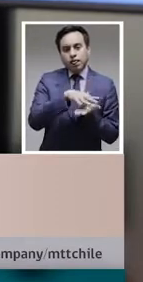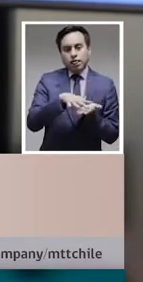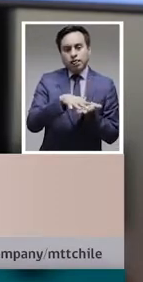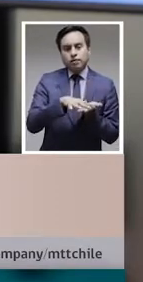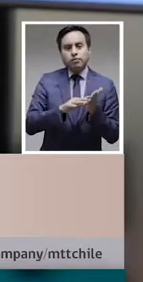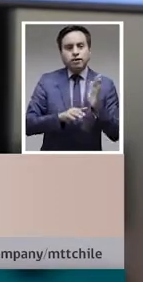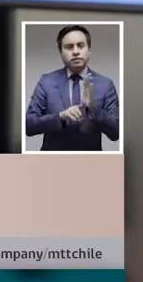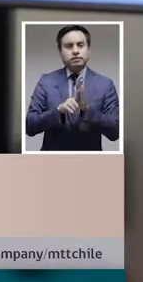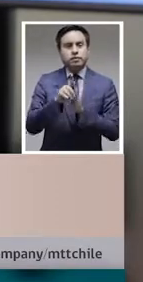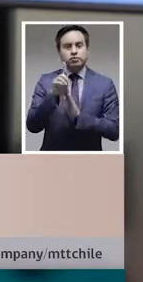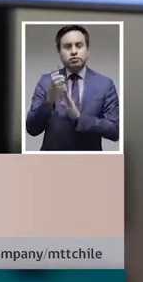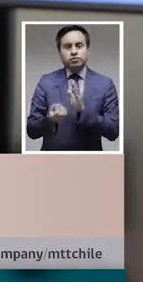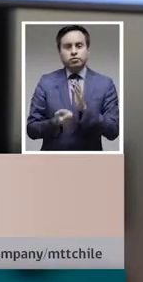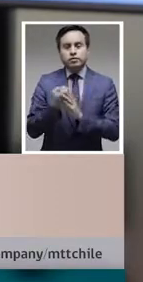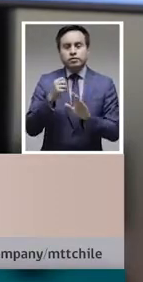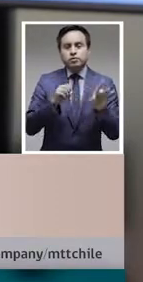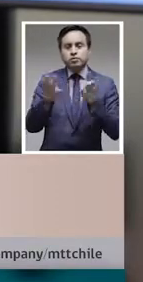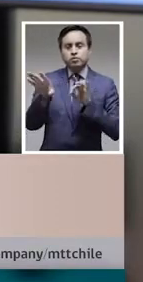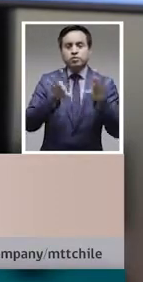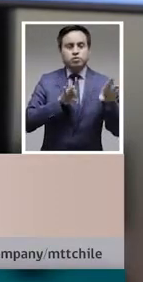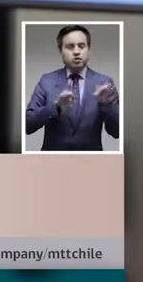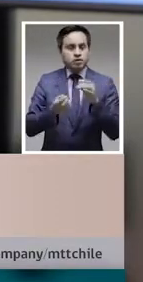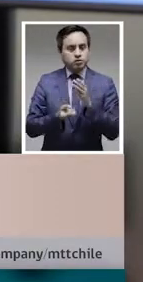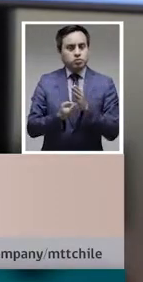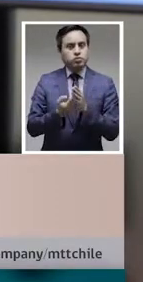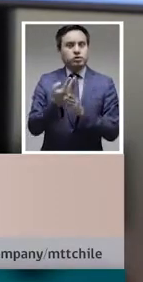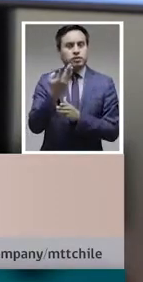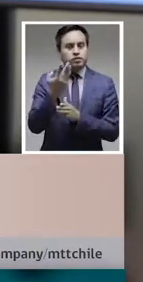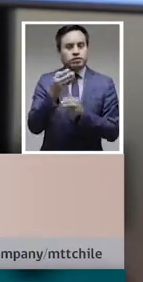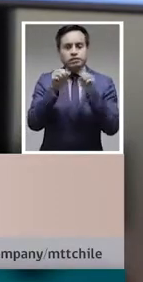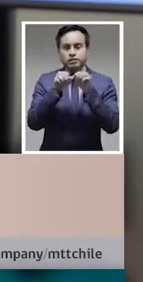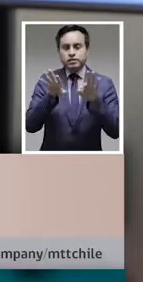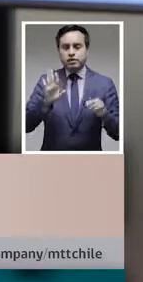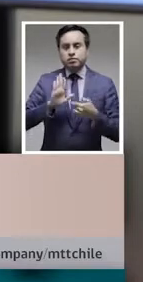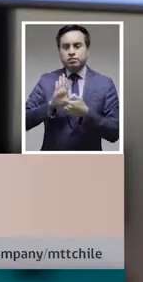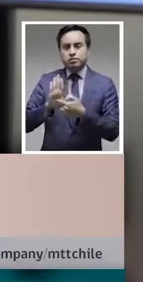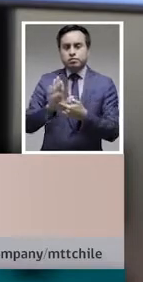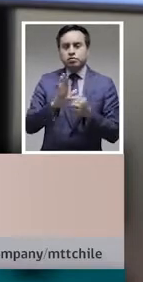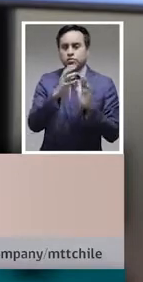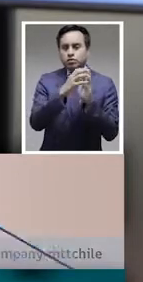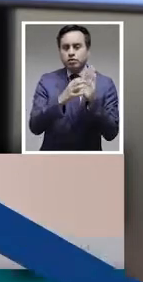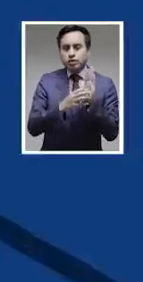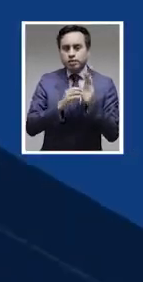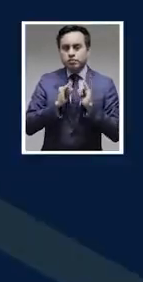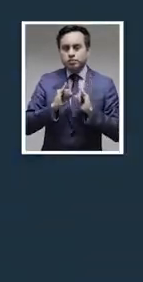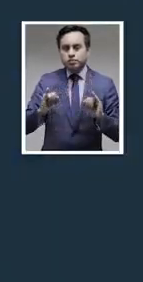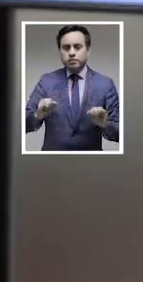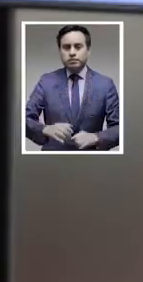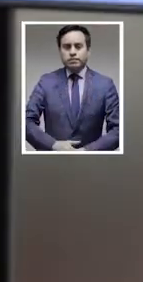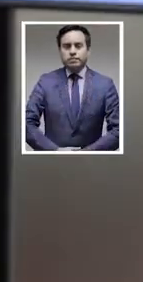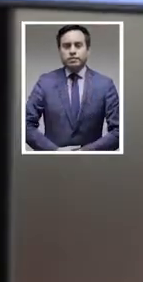desarrollo de nuevas opciones de transmisión de contenido.